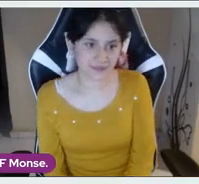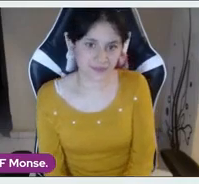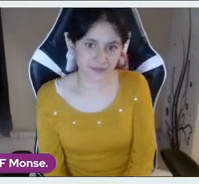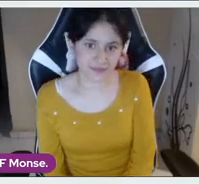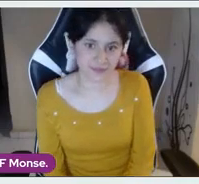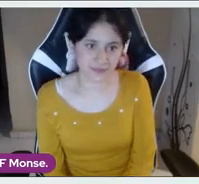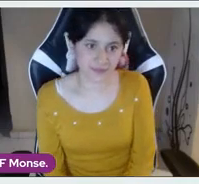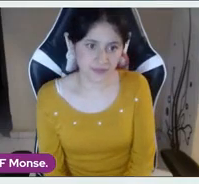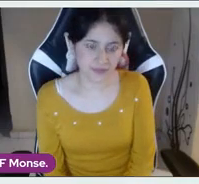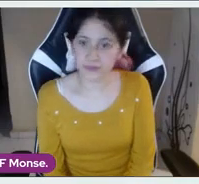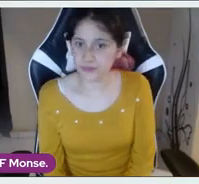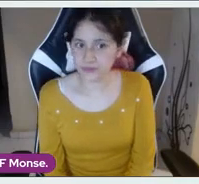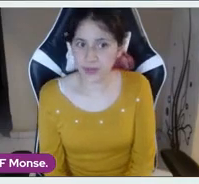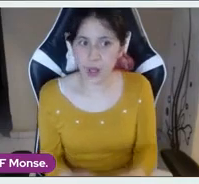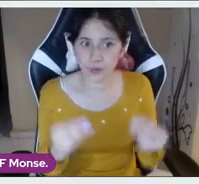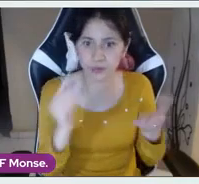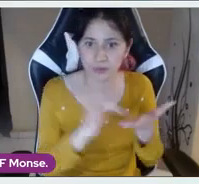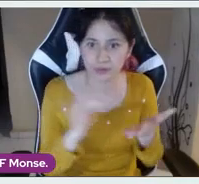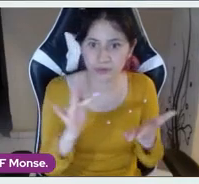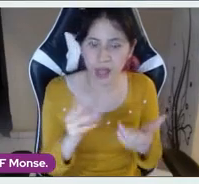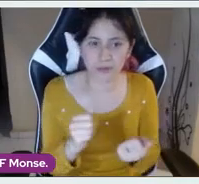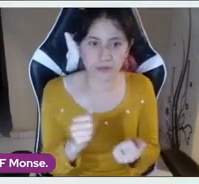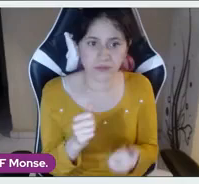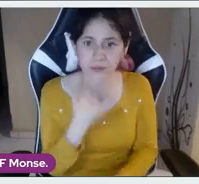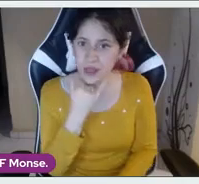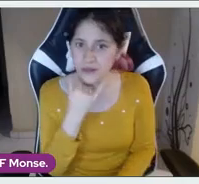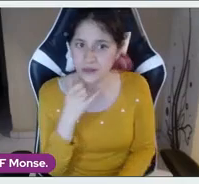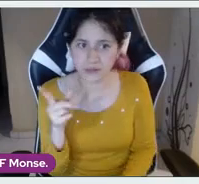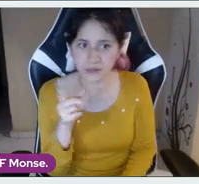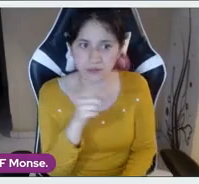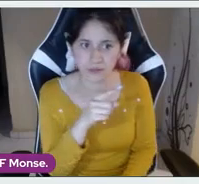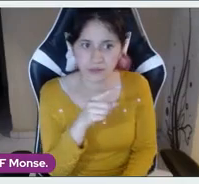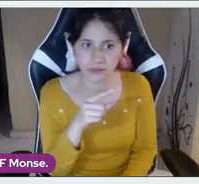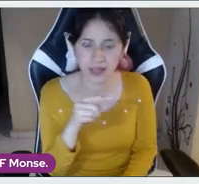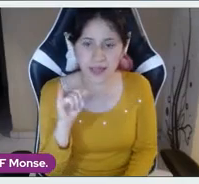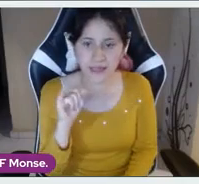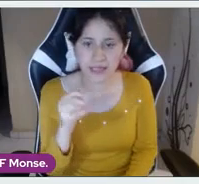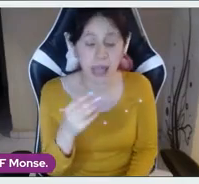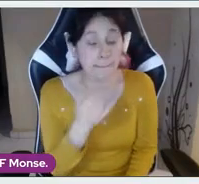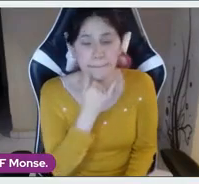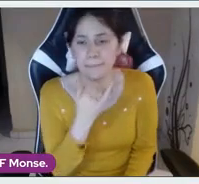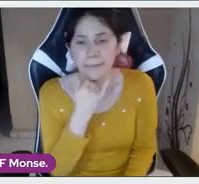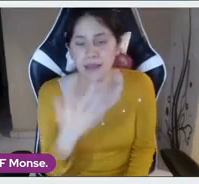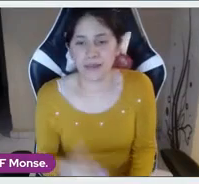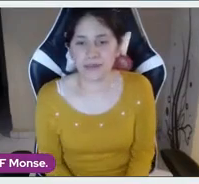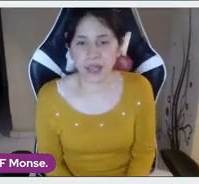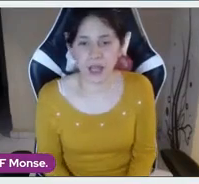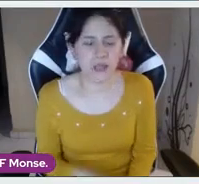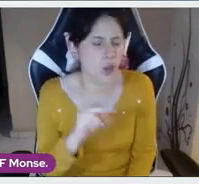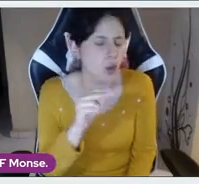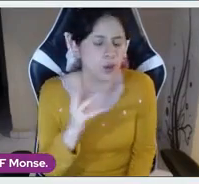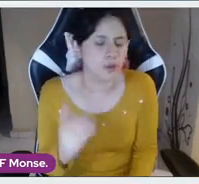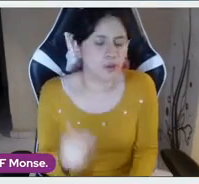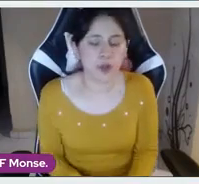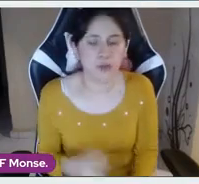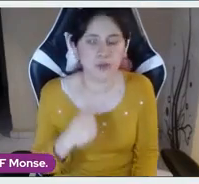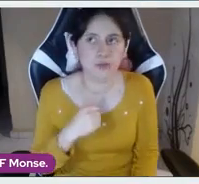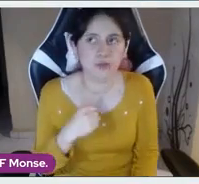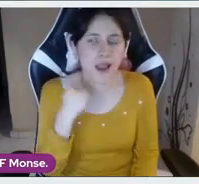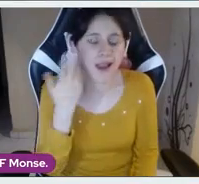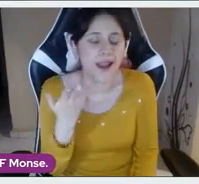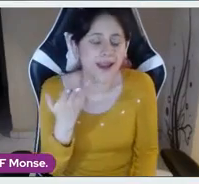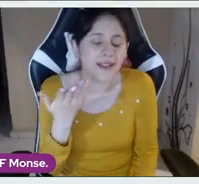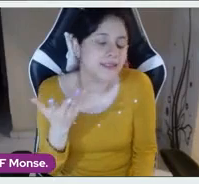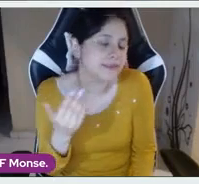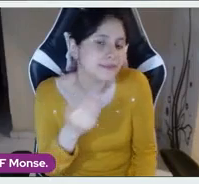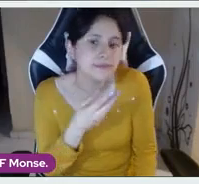Yo agregaría... No, muchísimas gracias. Perdón. Sí, perdón, licenciada. No. Nada más agregar que no es exclusivo